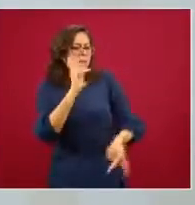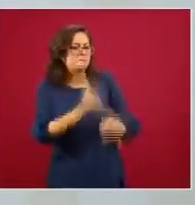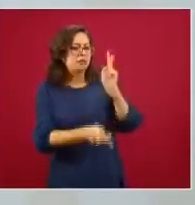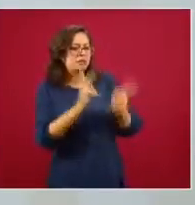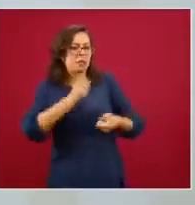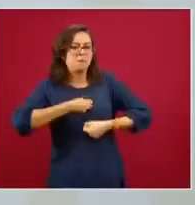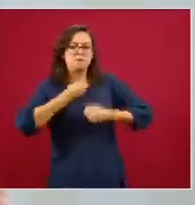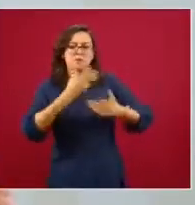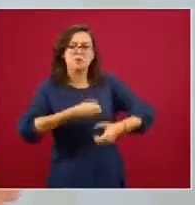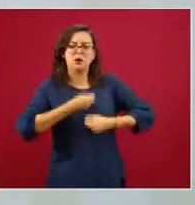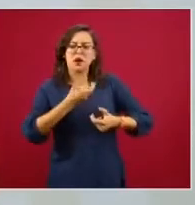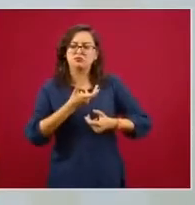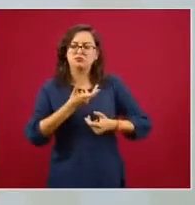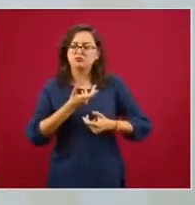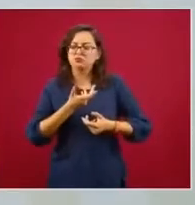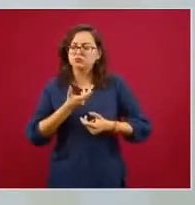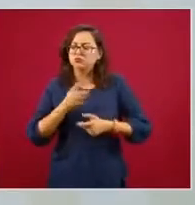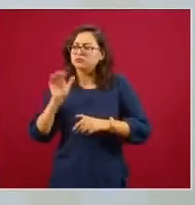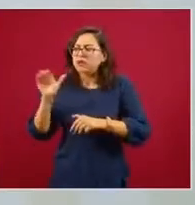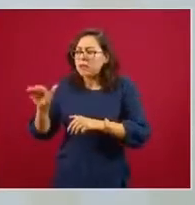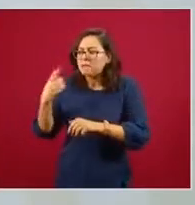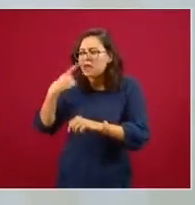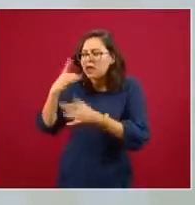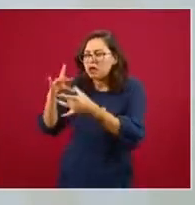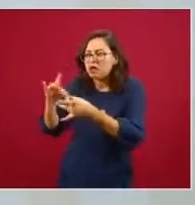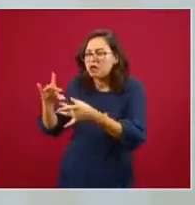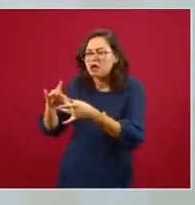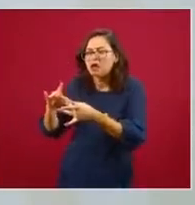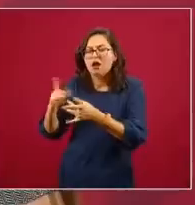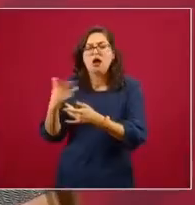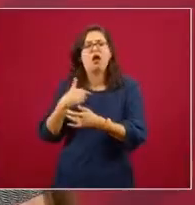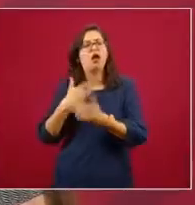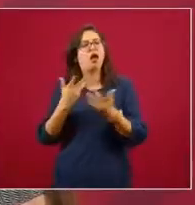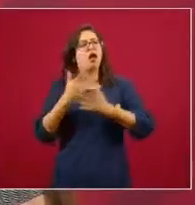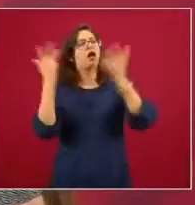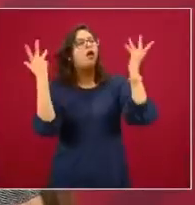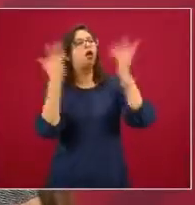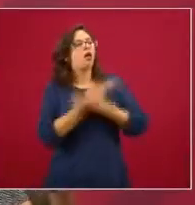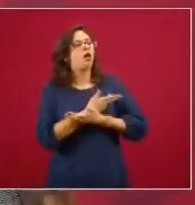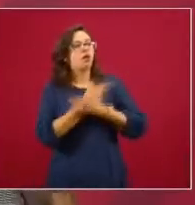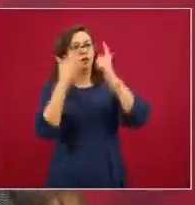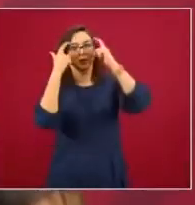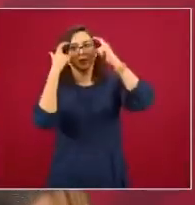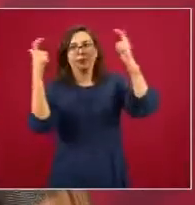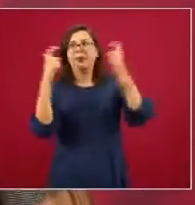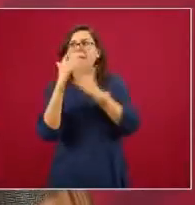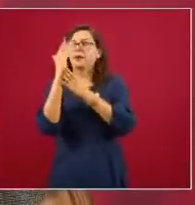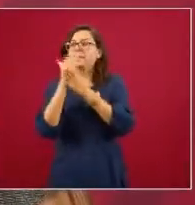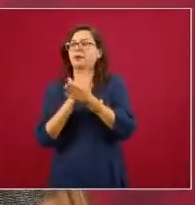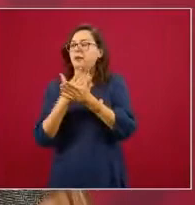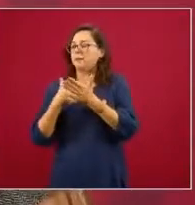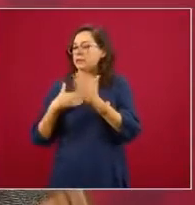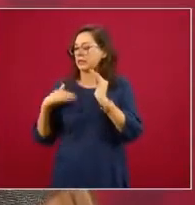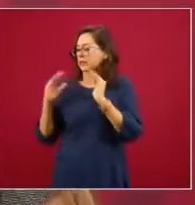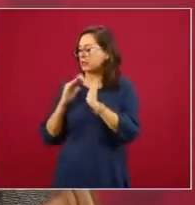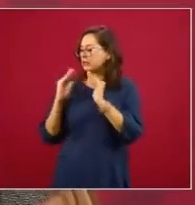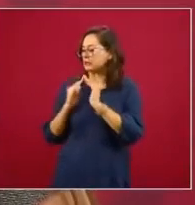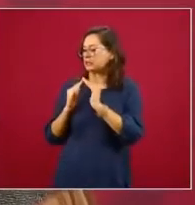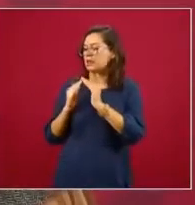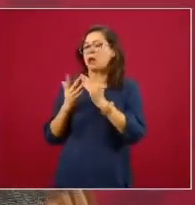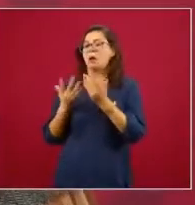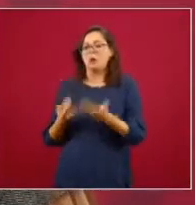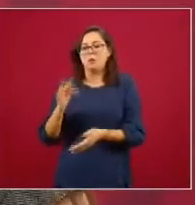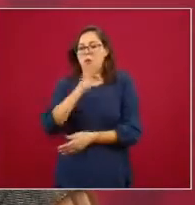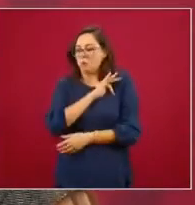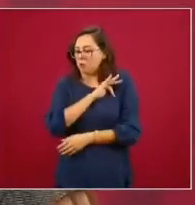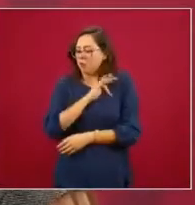a conocer que de pronto podemos hacer pequeñas acciones, por ejemplo, para disminuir la ansiedad, ¿no? Nosotros en nuestra casa podemos